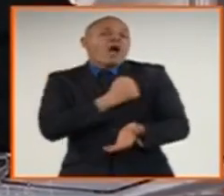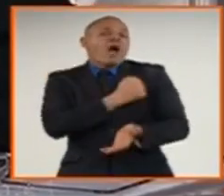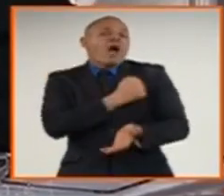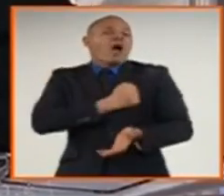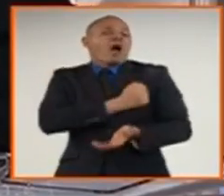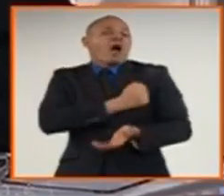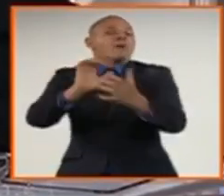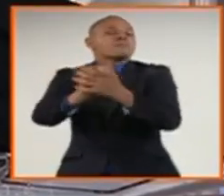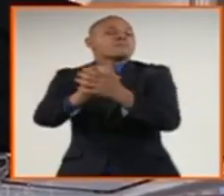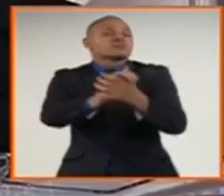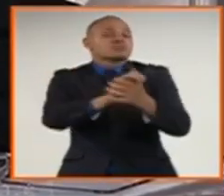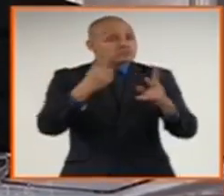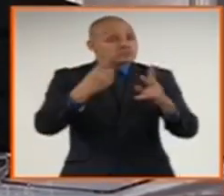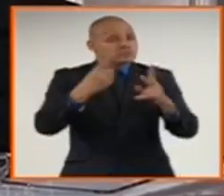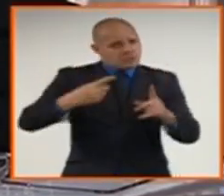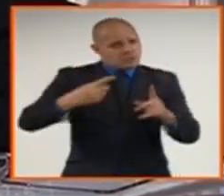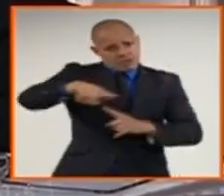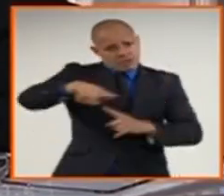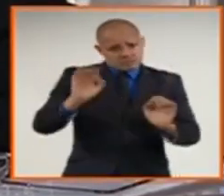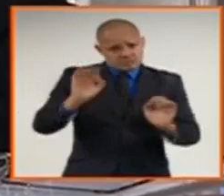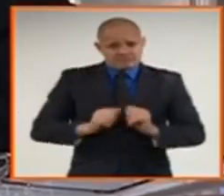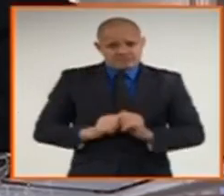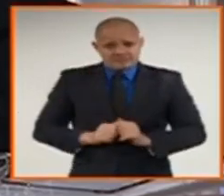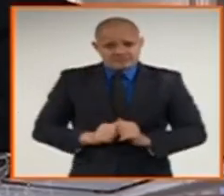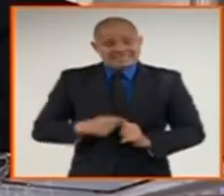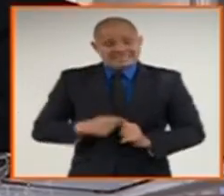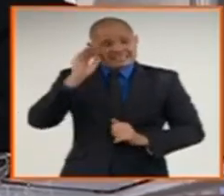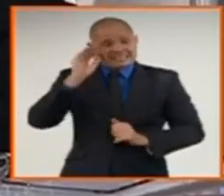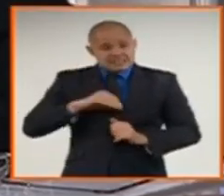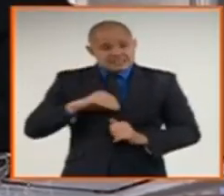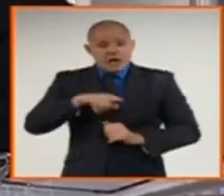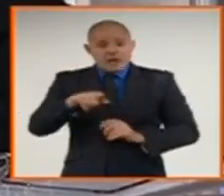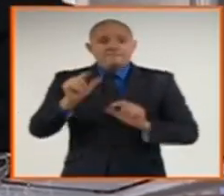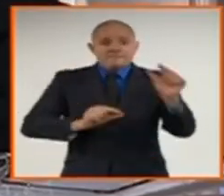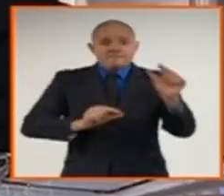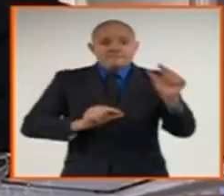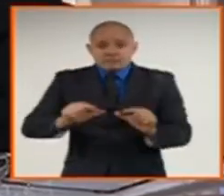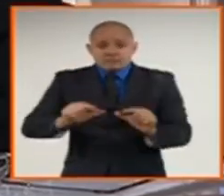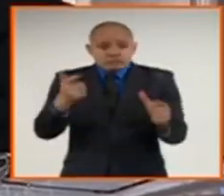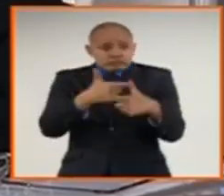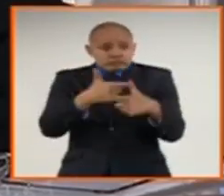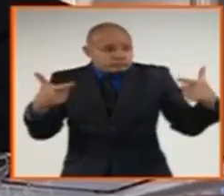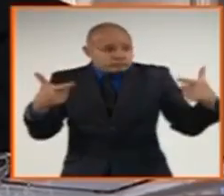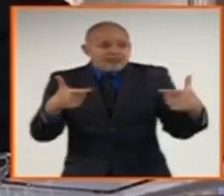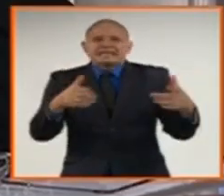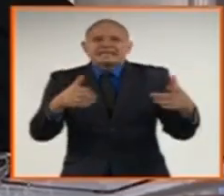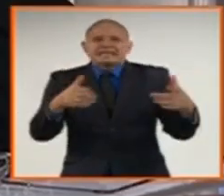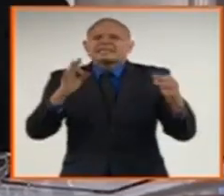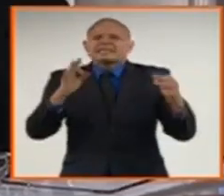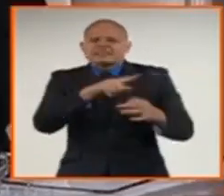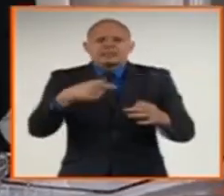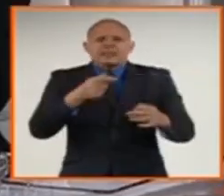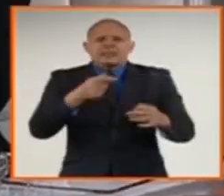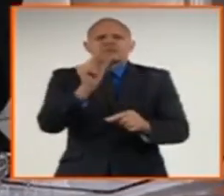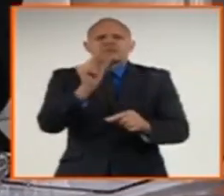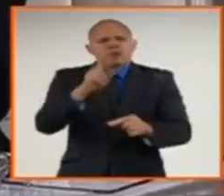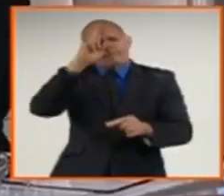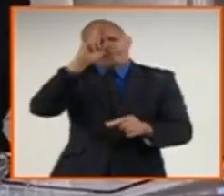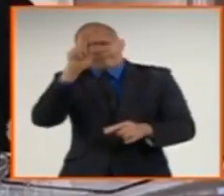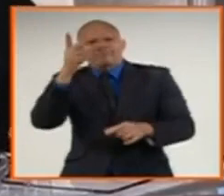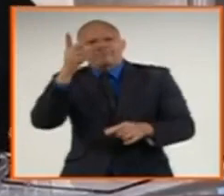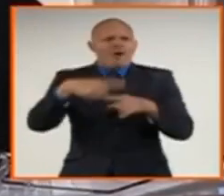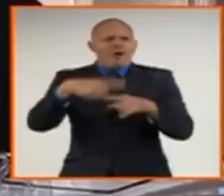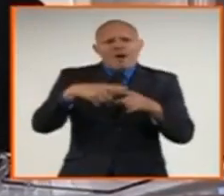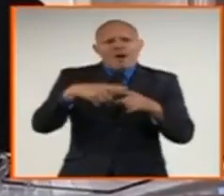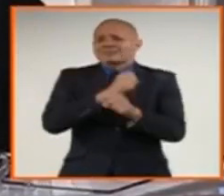durante mucho tiempo han trabajado con mucho amor y por amor a los demás y en especial a los niños. Yo antes de empezar a hablar del tema de